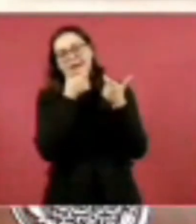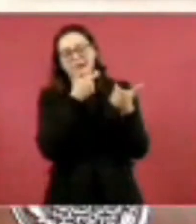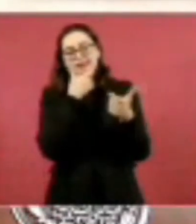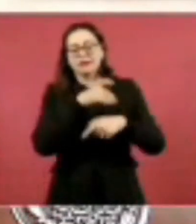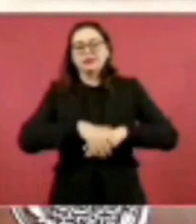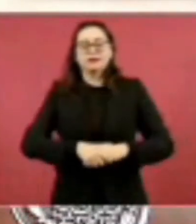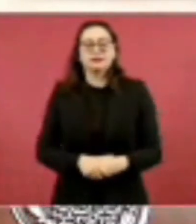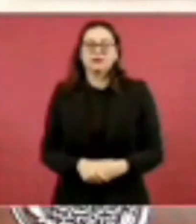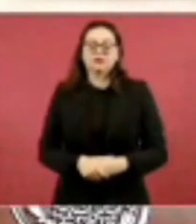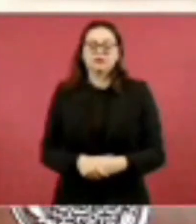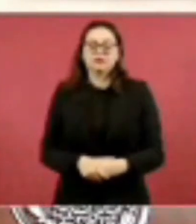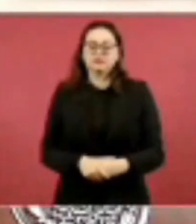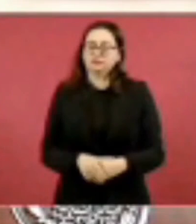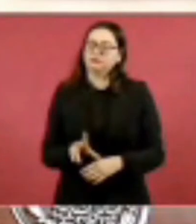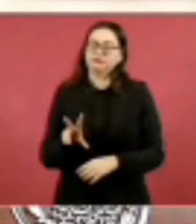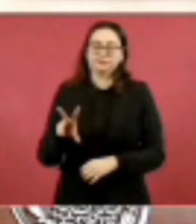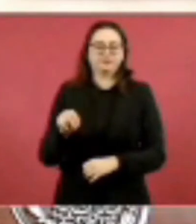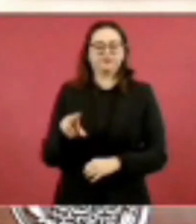no, porque